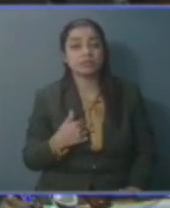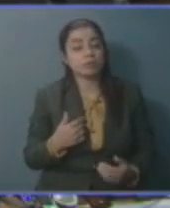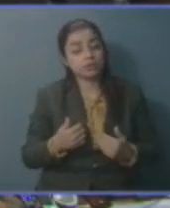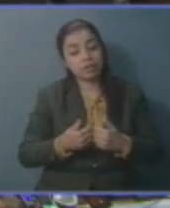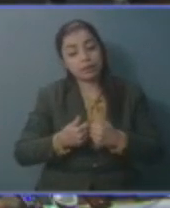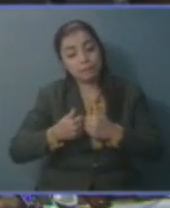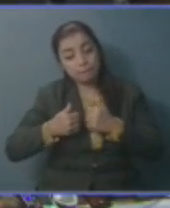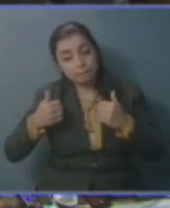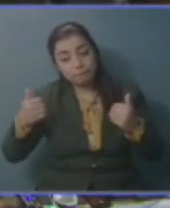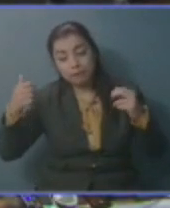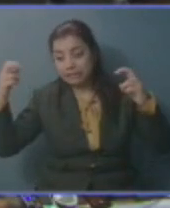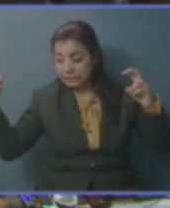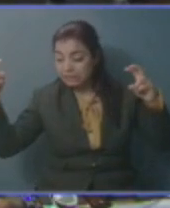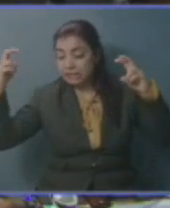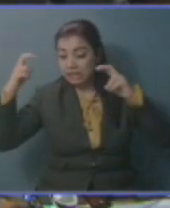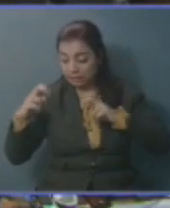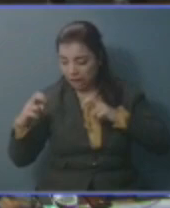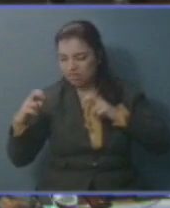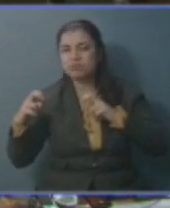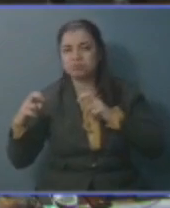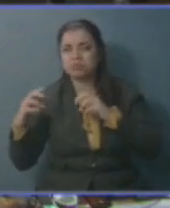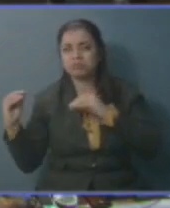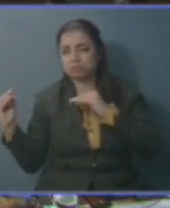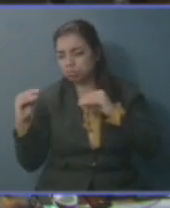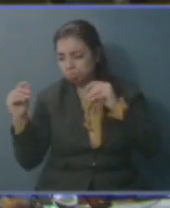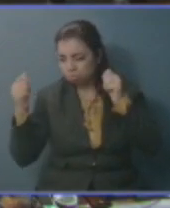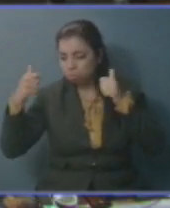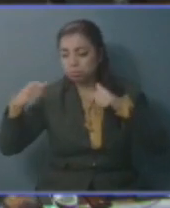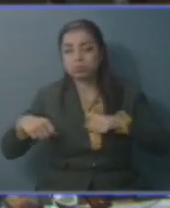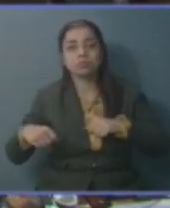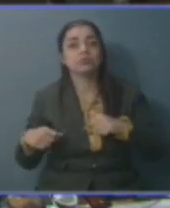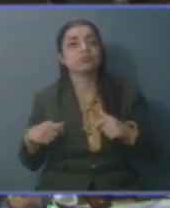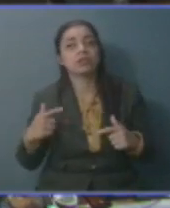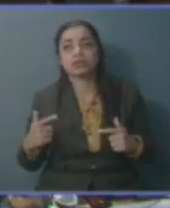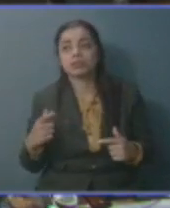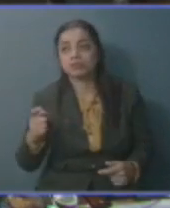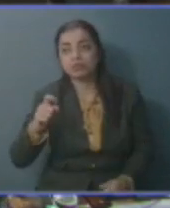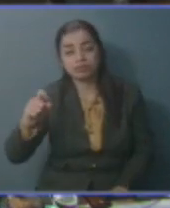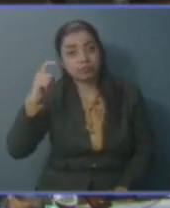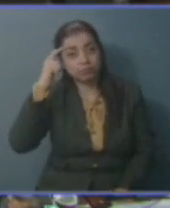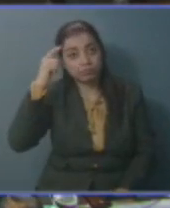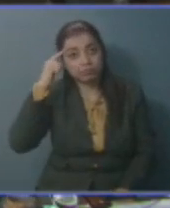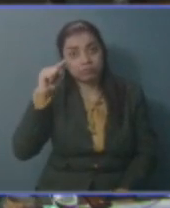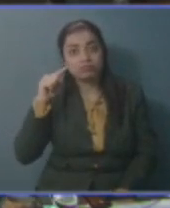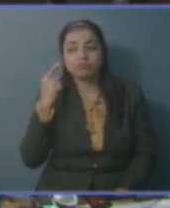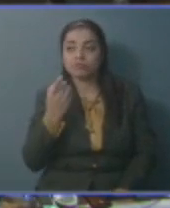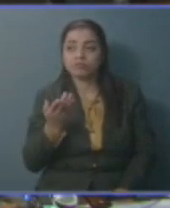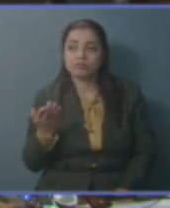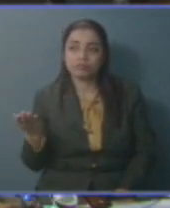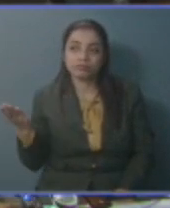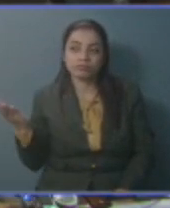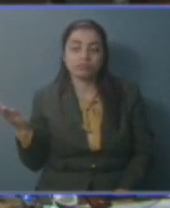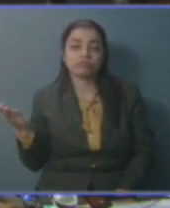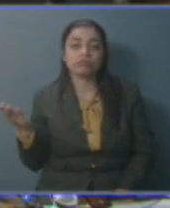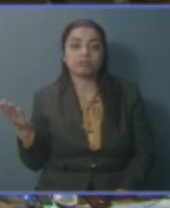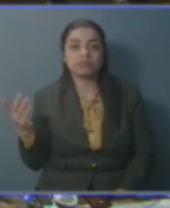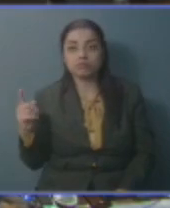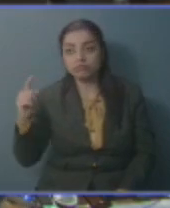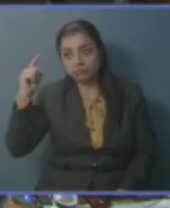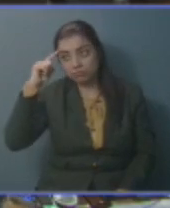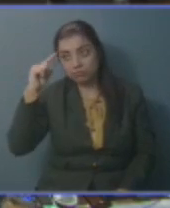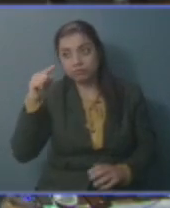apartar, tenemos que dejar a un lado las cosas que